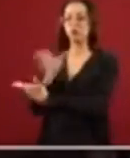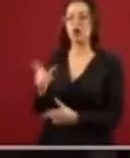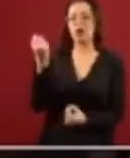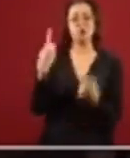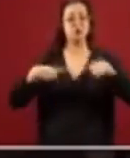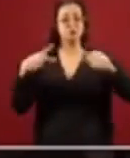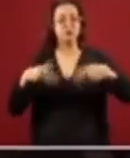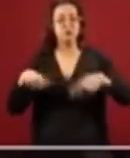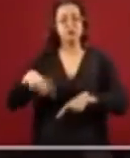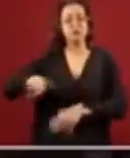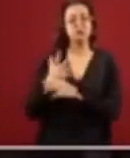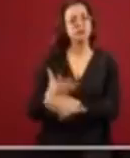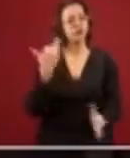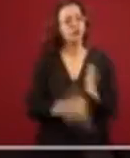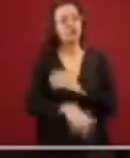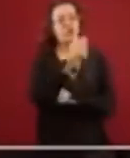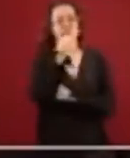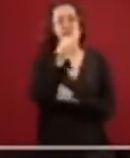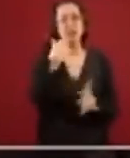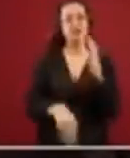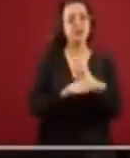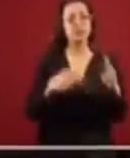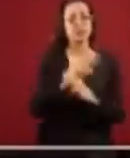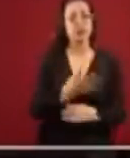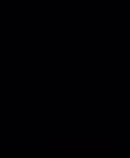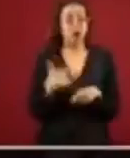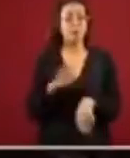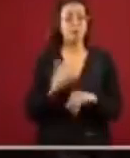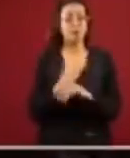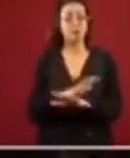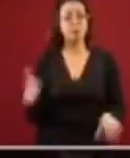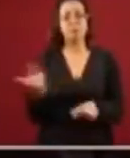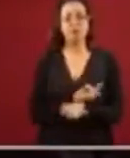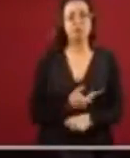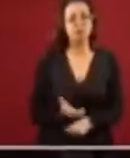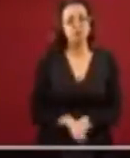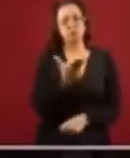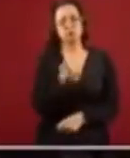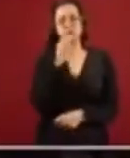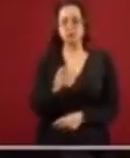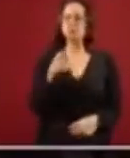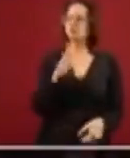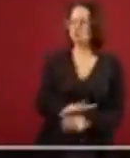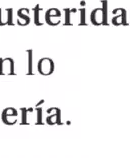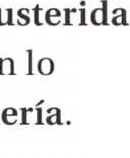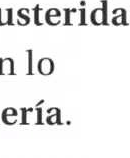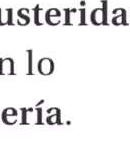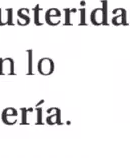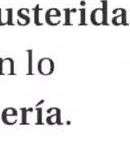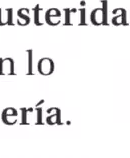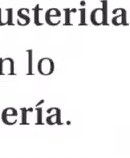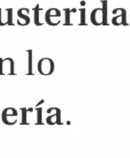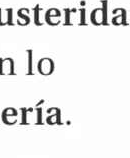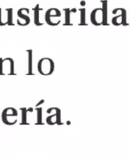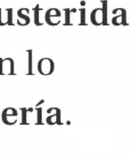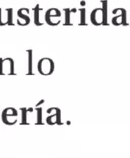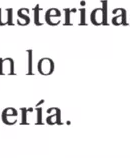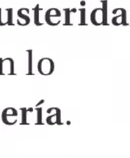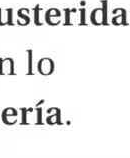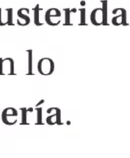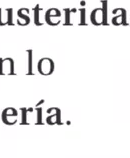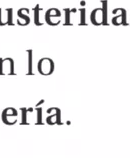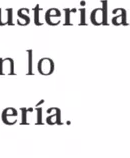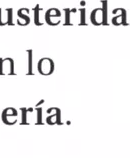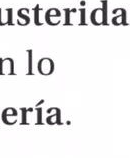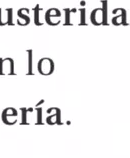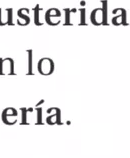respecto de que falta medicamento, falta lo necesario para las quimioterapias. Digo, si bien usted dice que no hay desabasto, tal vez está atorando en alguna parte del procedimiento, en la